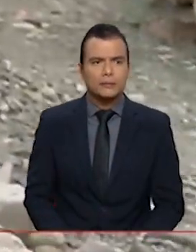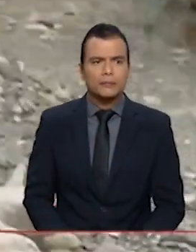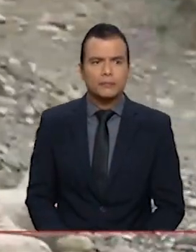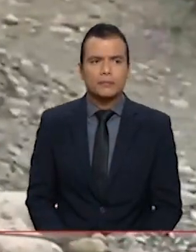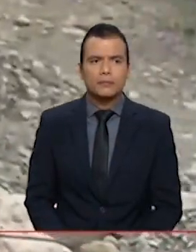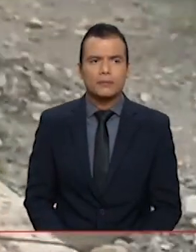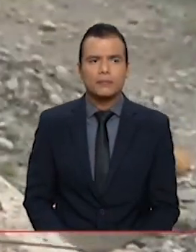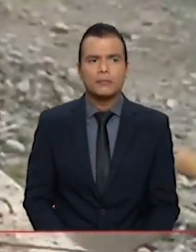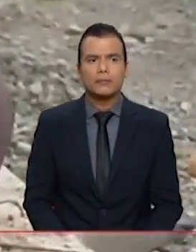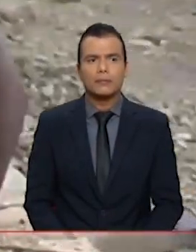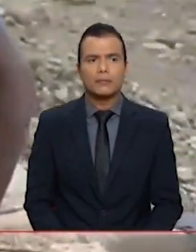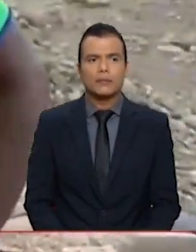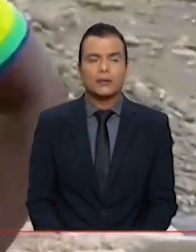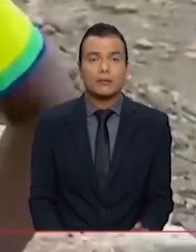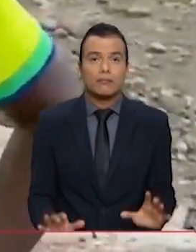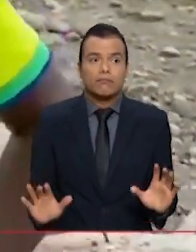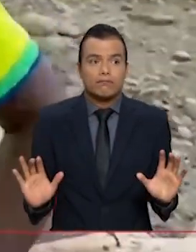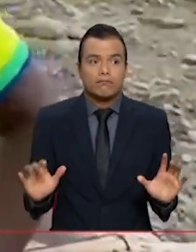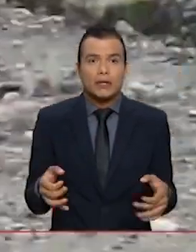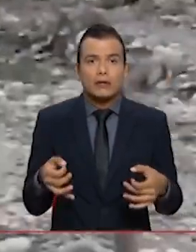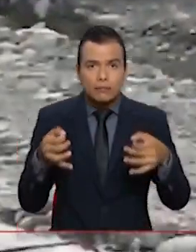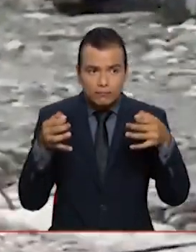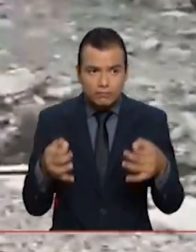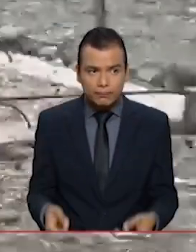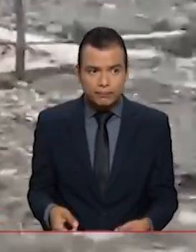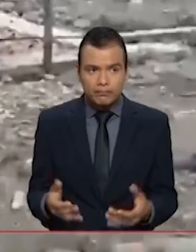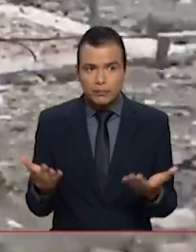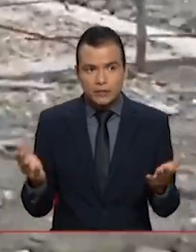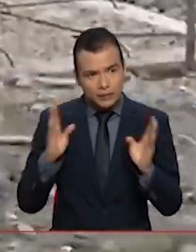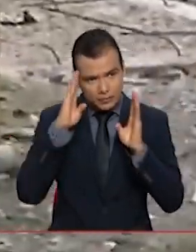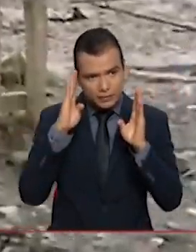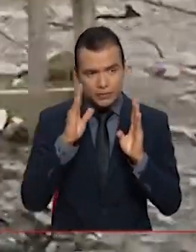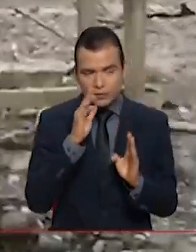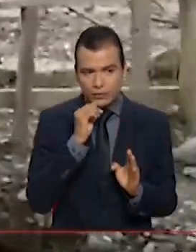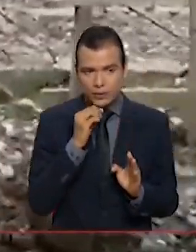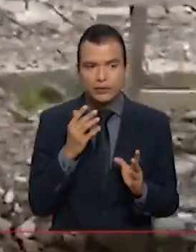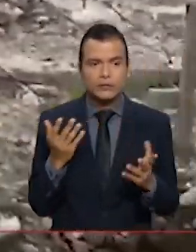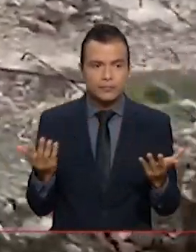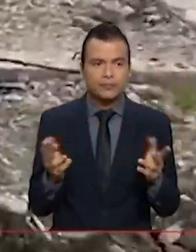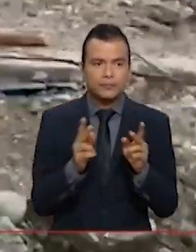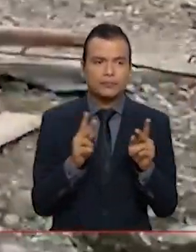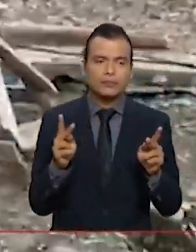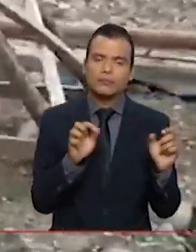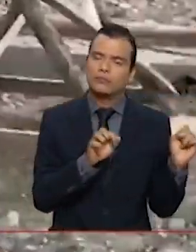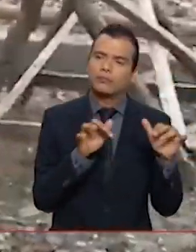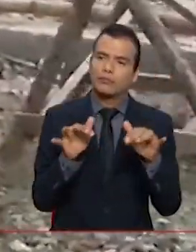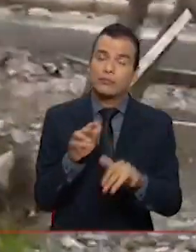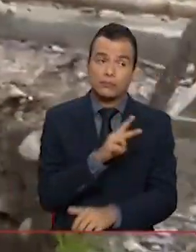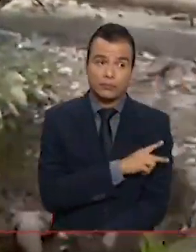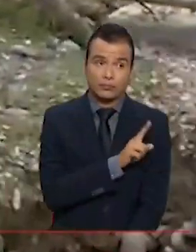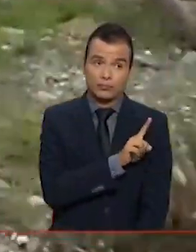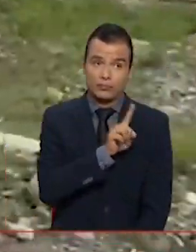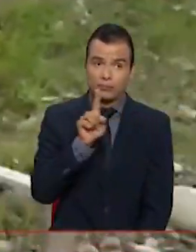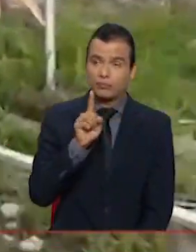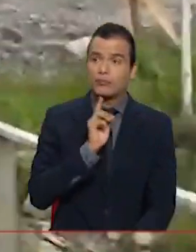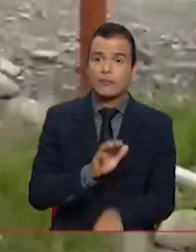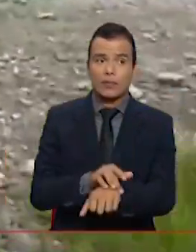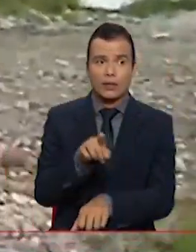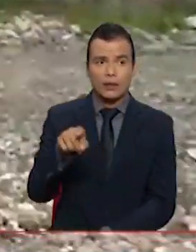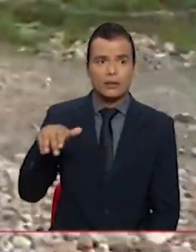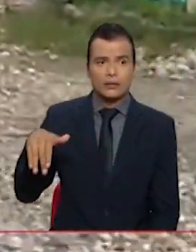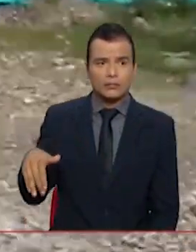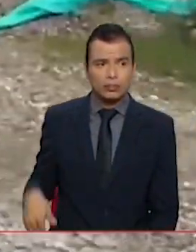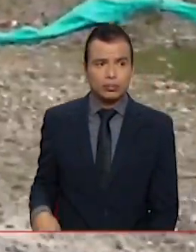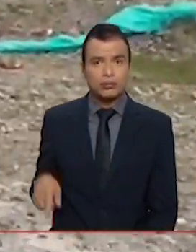corregimiento de Boraudo, pues no hemos conseguido respuesta alguna. Durante una visita al lugar, el personero alertó de retraso de las obras,